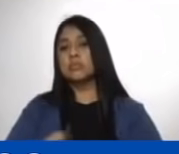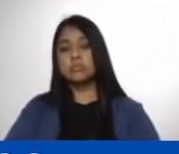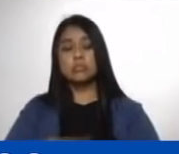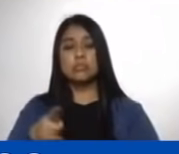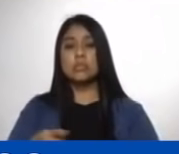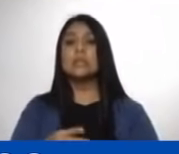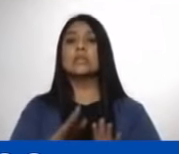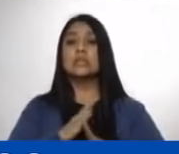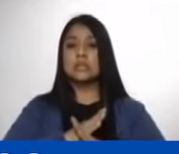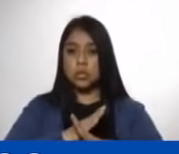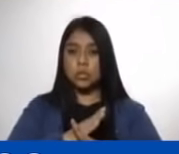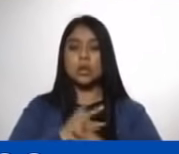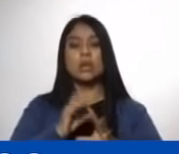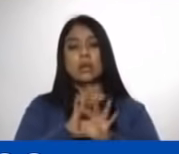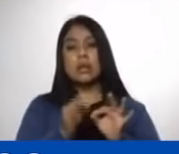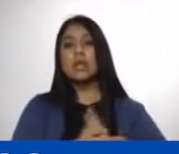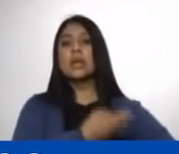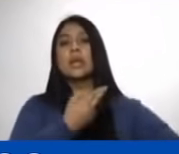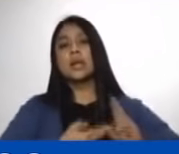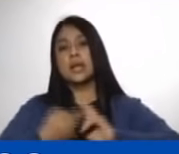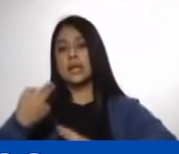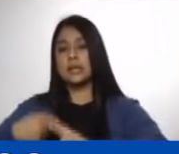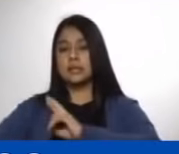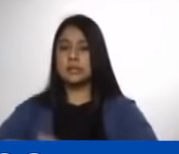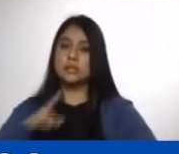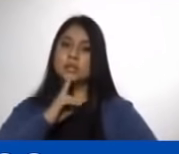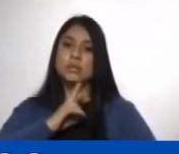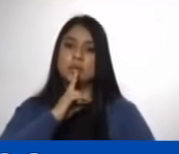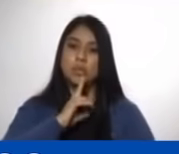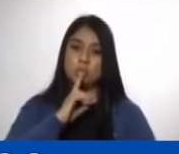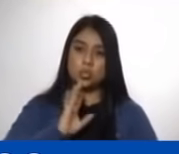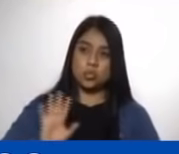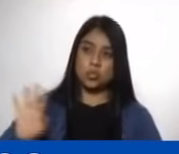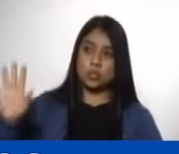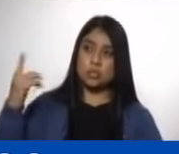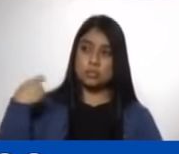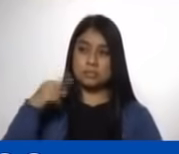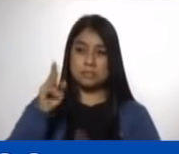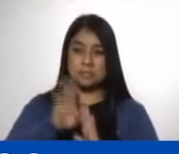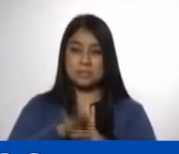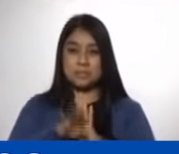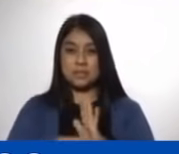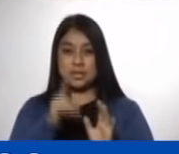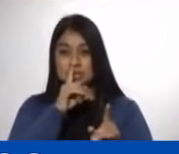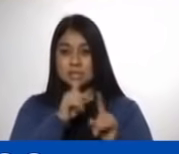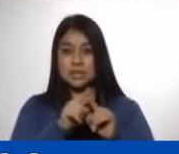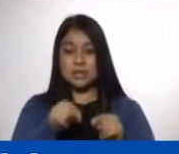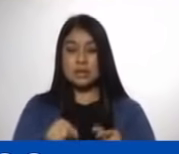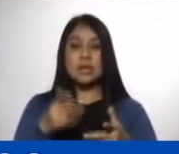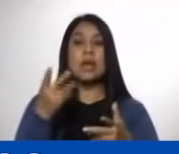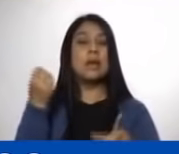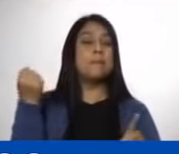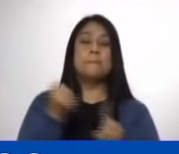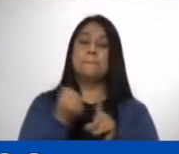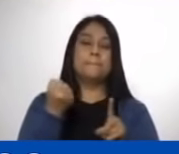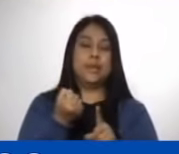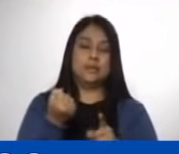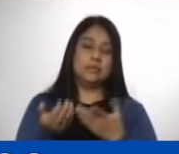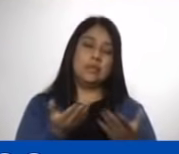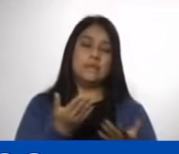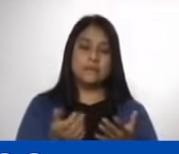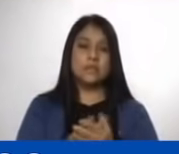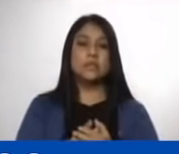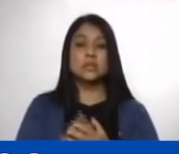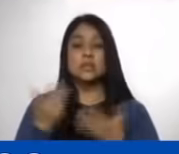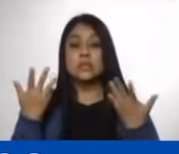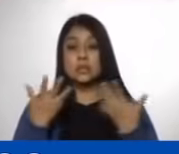retorno de todos los participantes de esta caravana para poder minimizar el impacto eventual que pueda darse. Hemos